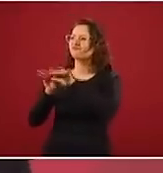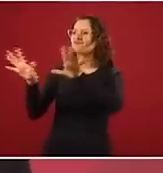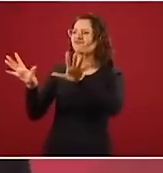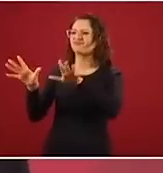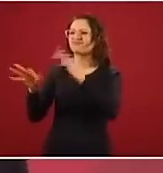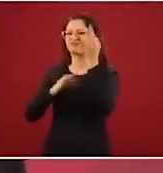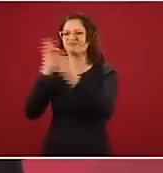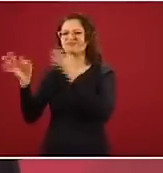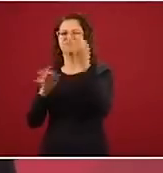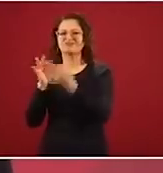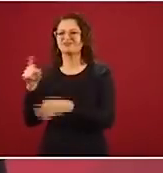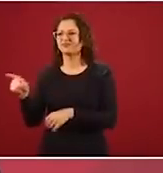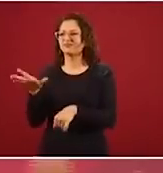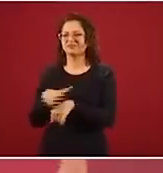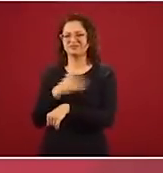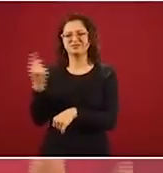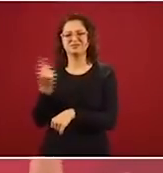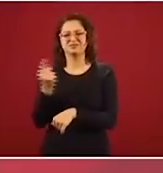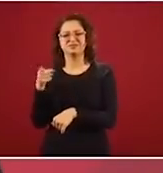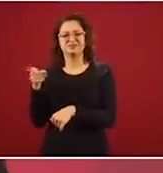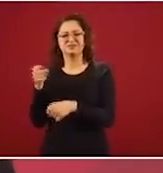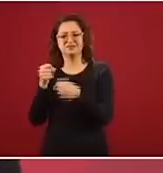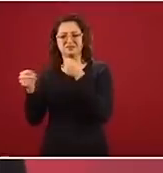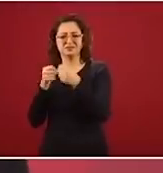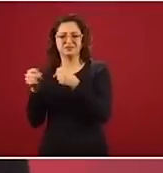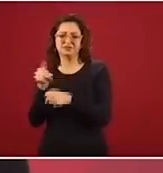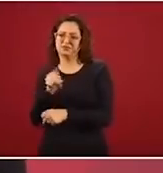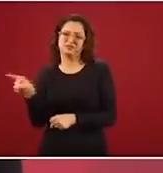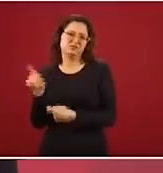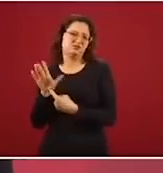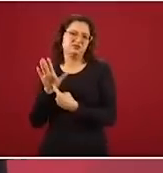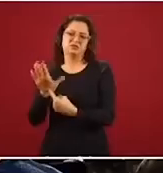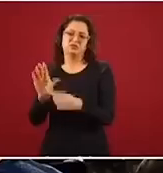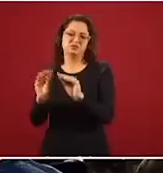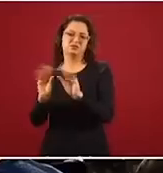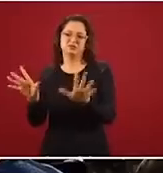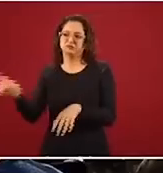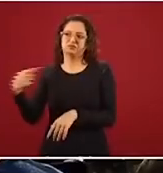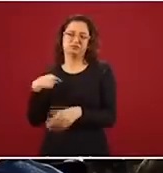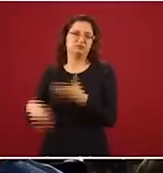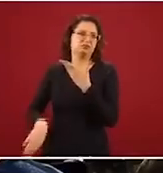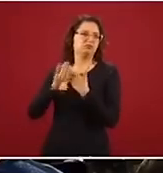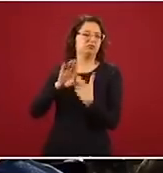este periodista? Además de que es evidente que no nos quiere,